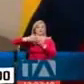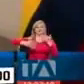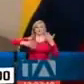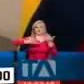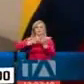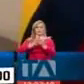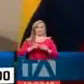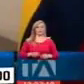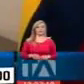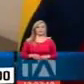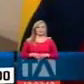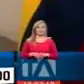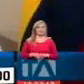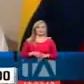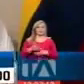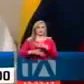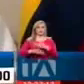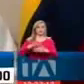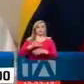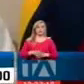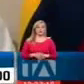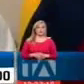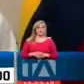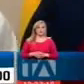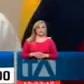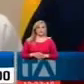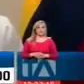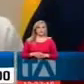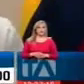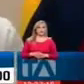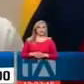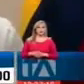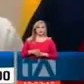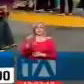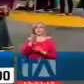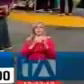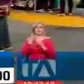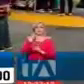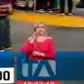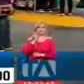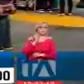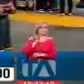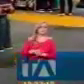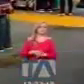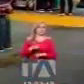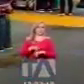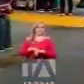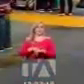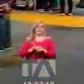en estos procesos que tienen alguna observación. Que piden tiempo para